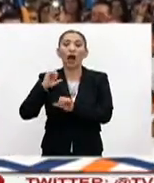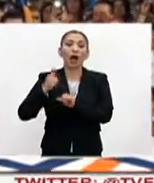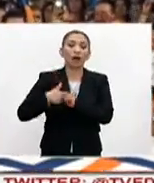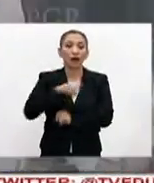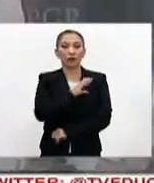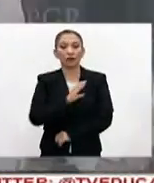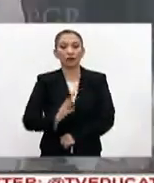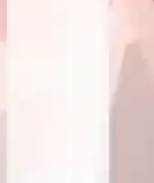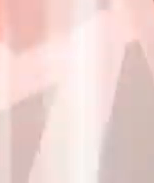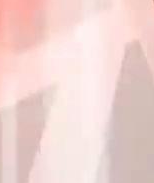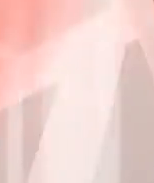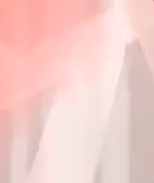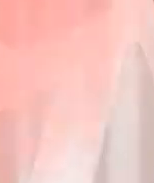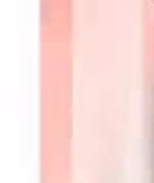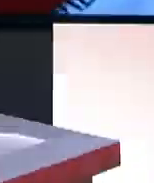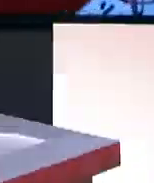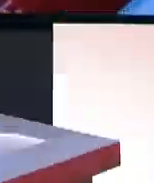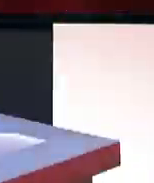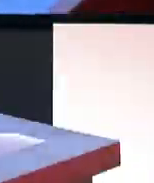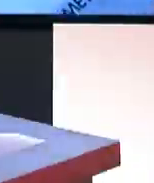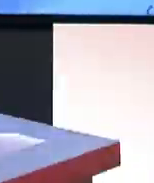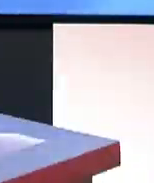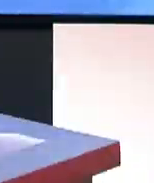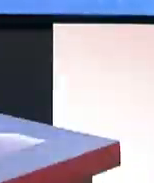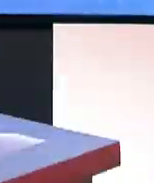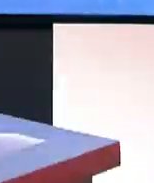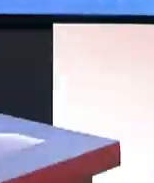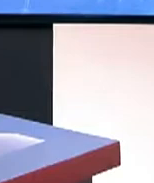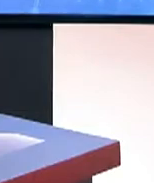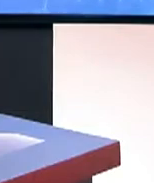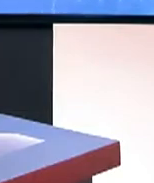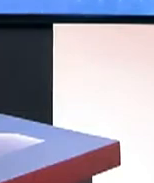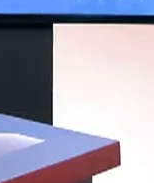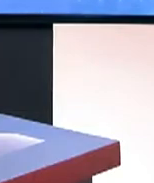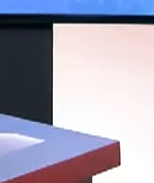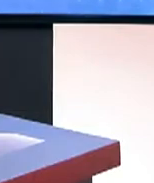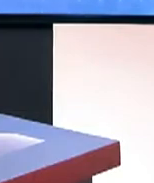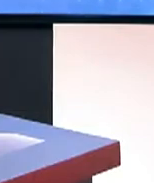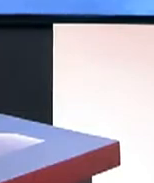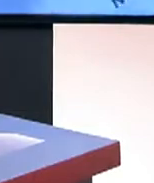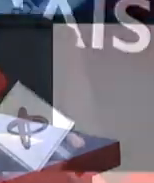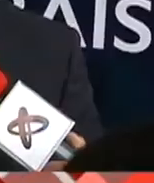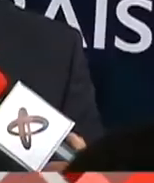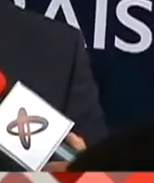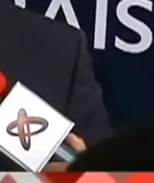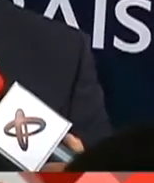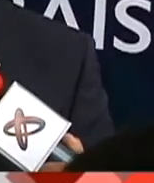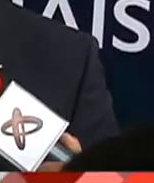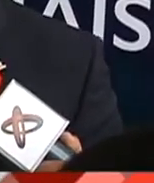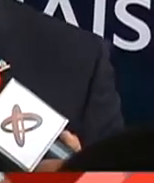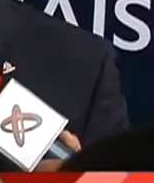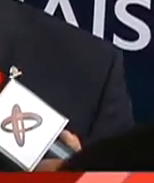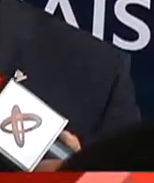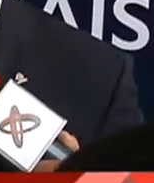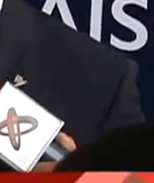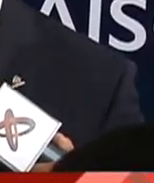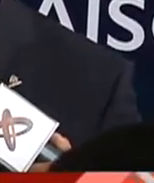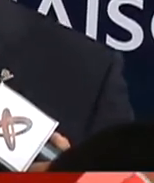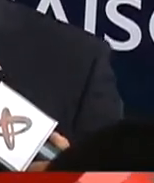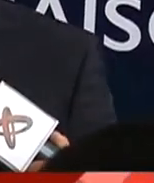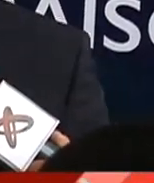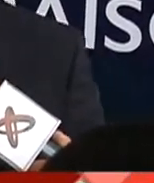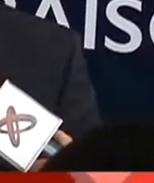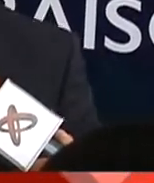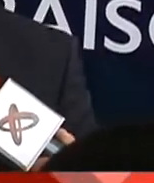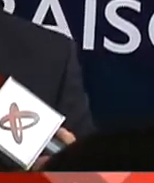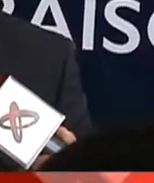algún candidato. El presidente de la Coparmex, Gustavo de Hoyos, reiteró su petición para que la distribución de los recursos